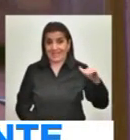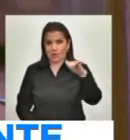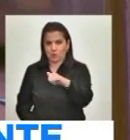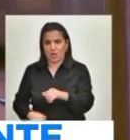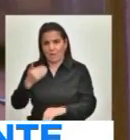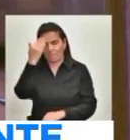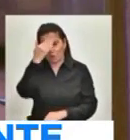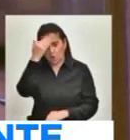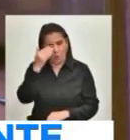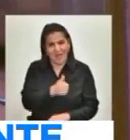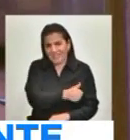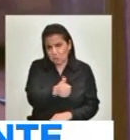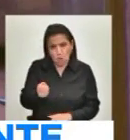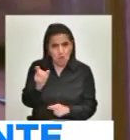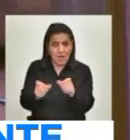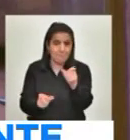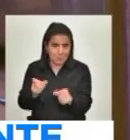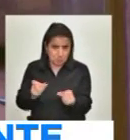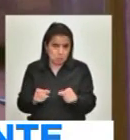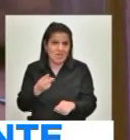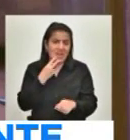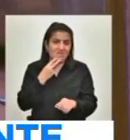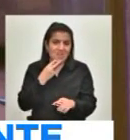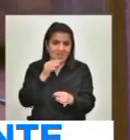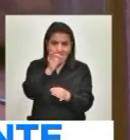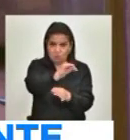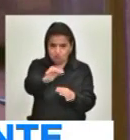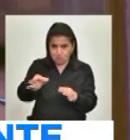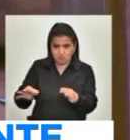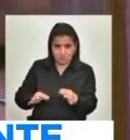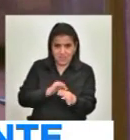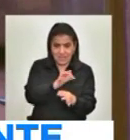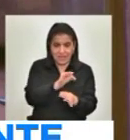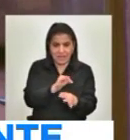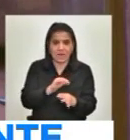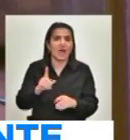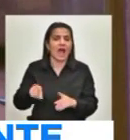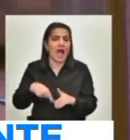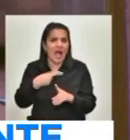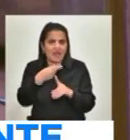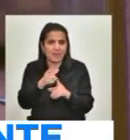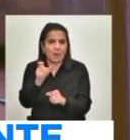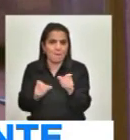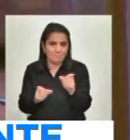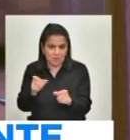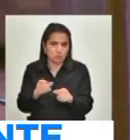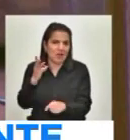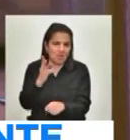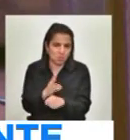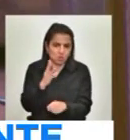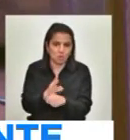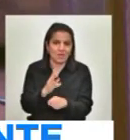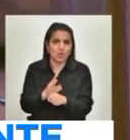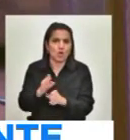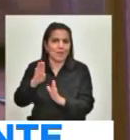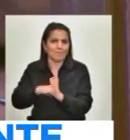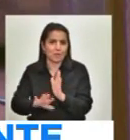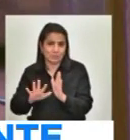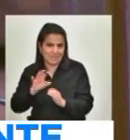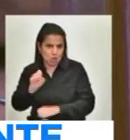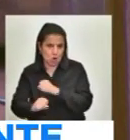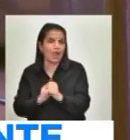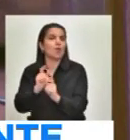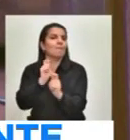de los archipiélagos e islas de la región, más aún aquellos que pertenecen a grupos etarios de riesgo, como adultos mayores y los menores de